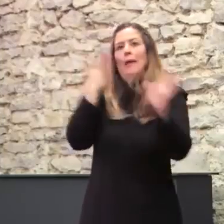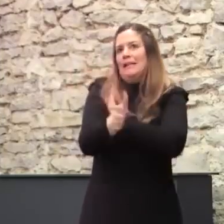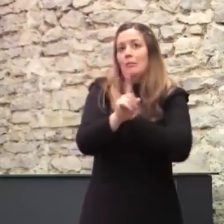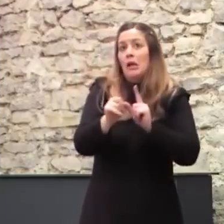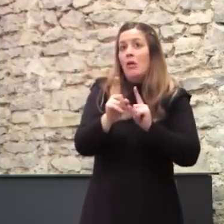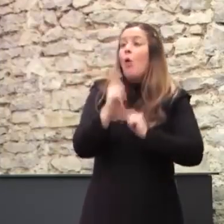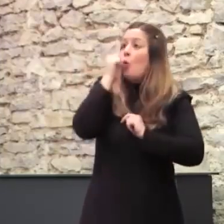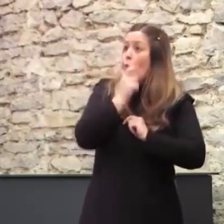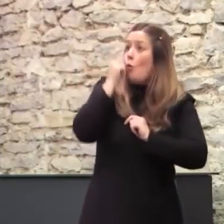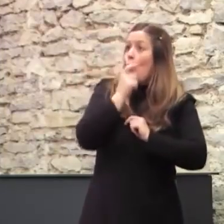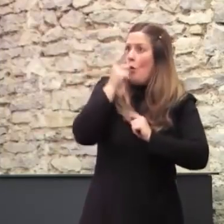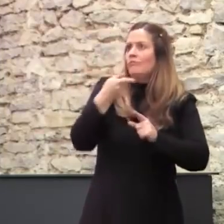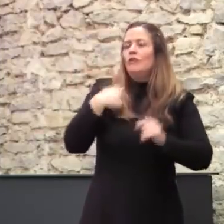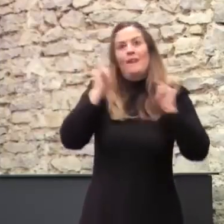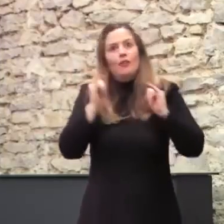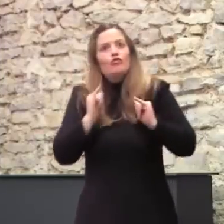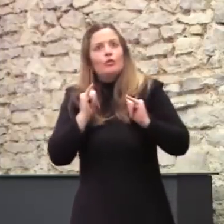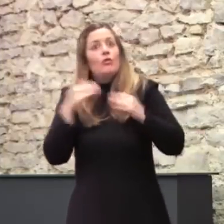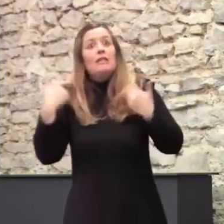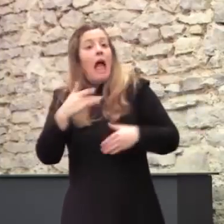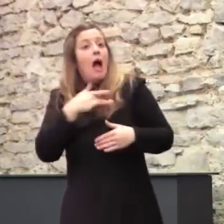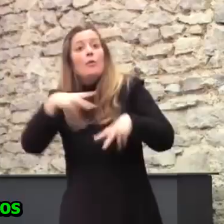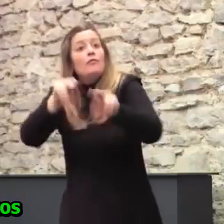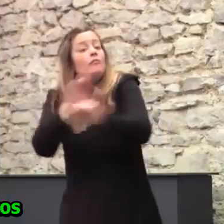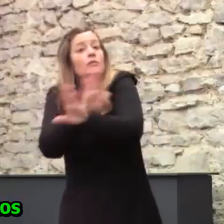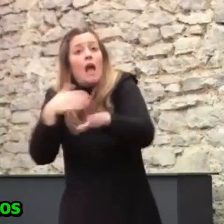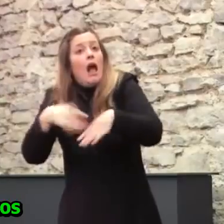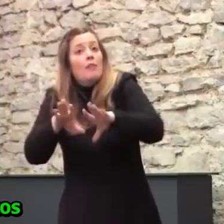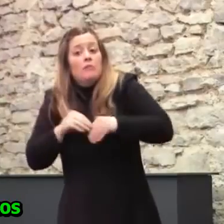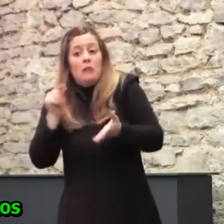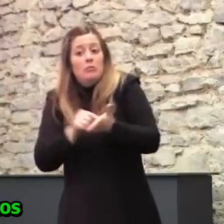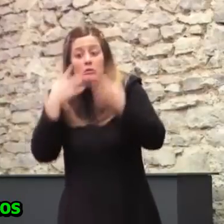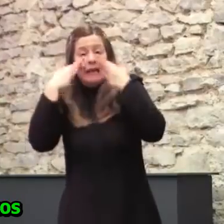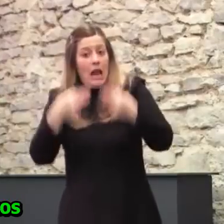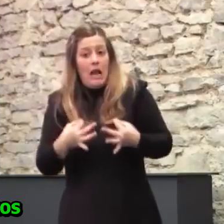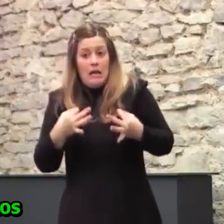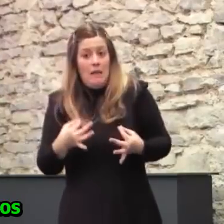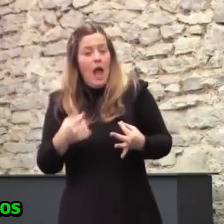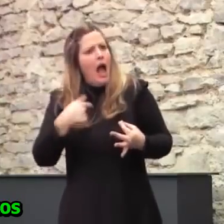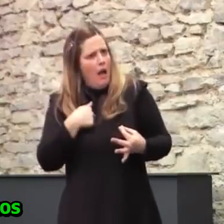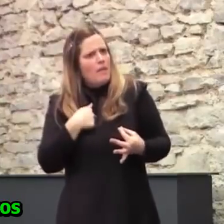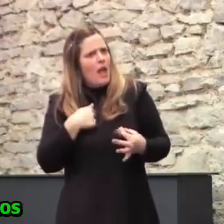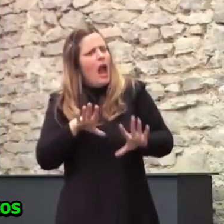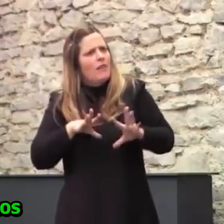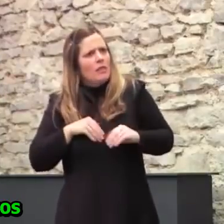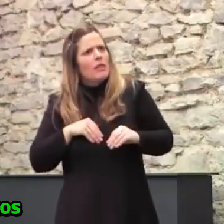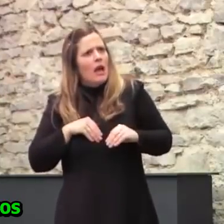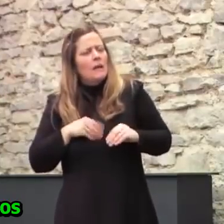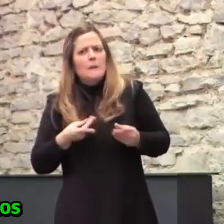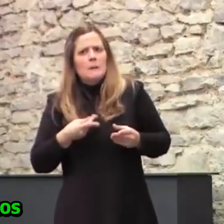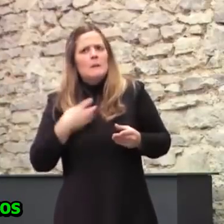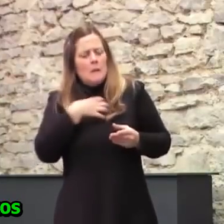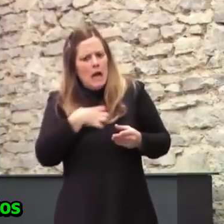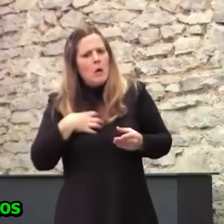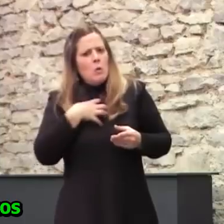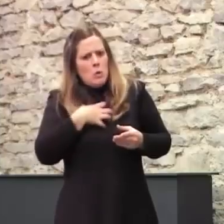mientras dure, como un bombón, ¿no? Disfrutarlo mientras dure y cuando se acaba, ¿vale? Pero bueno, con la realidad es que a mí me ha costado mucho, ¿no? El